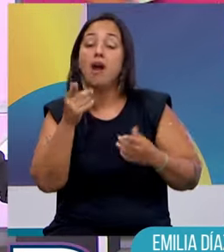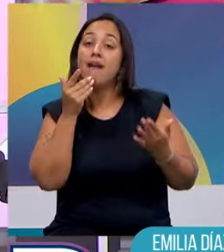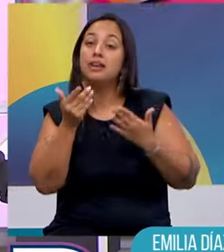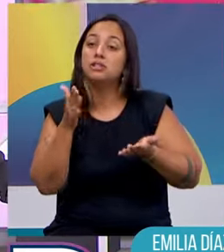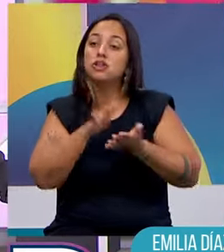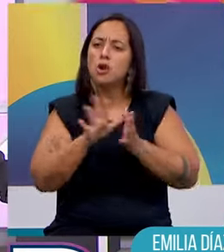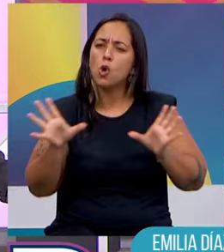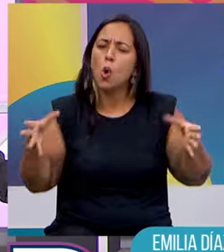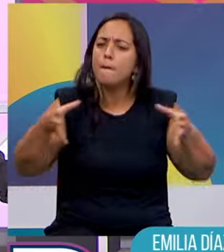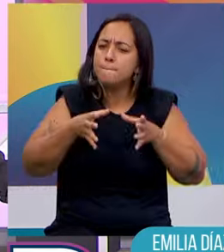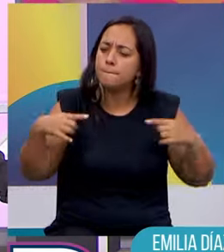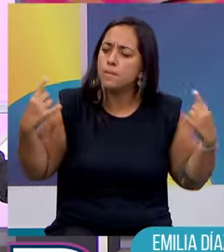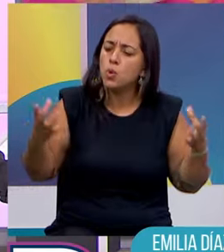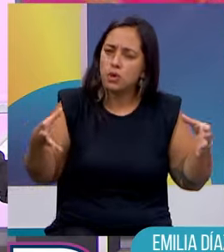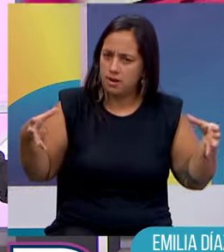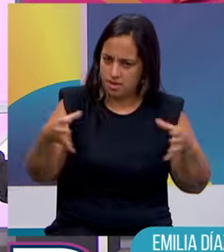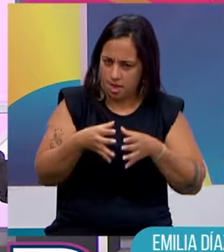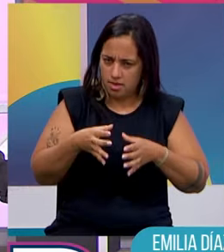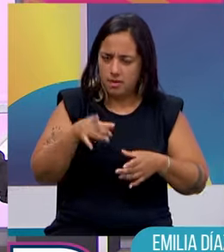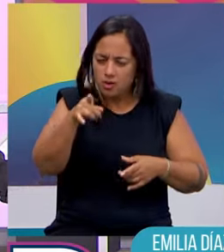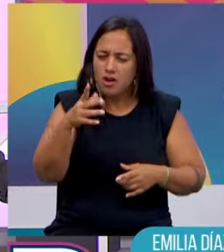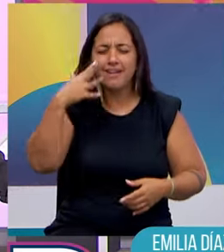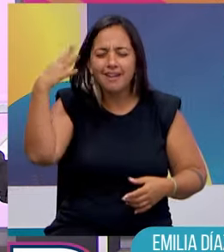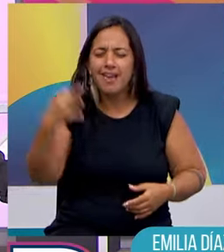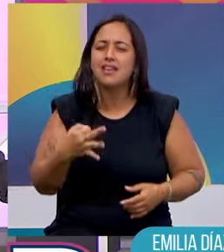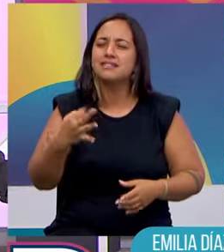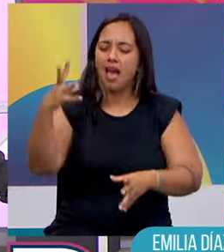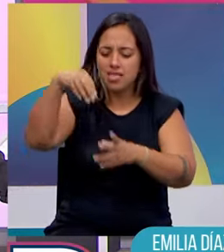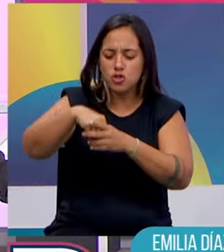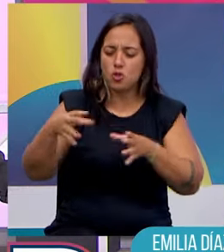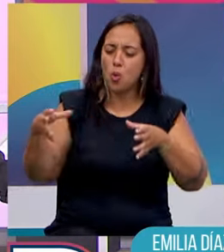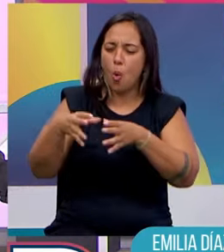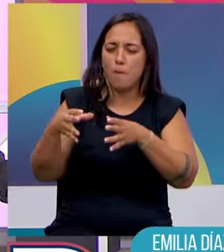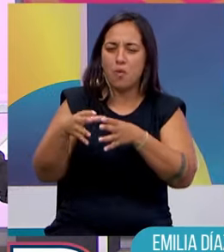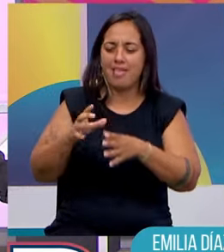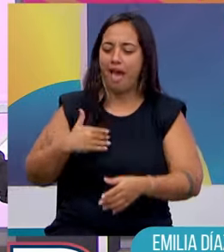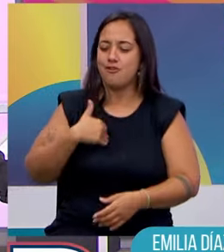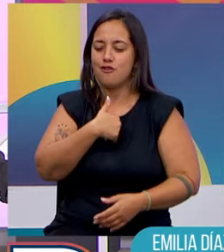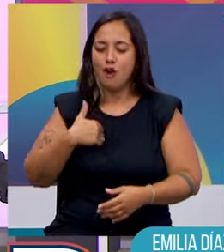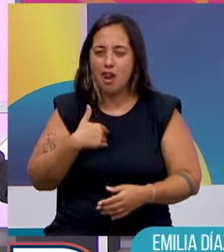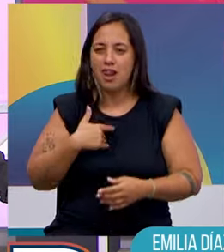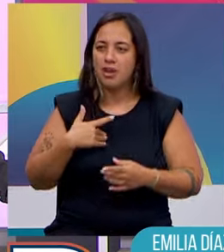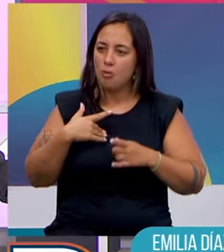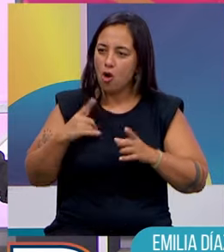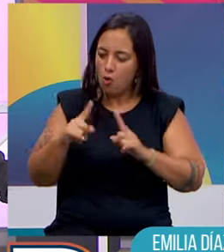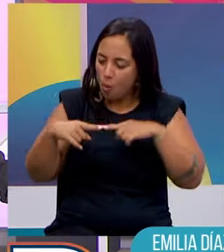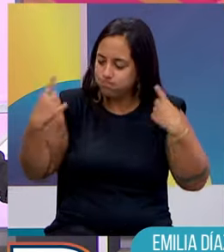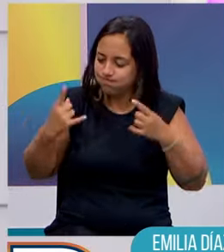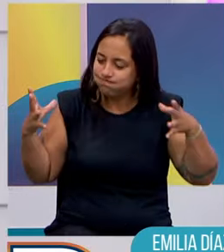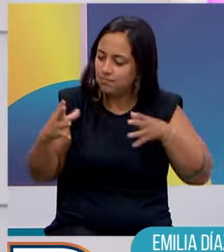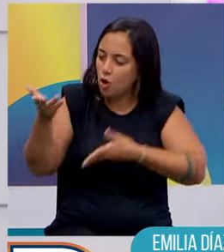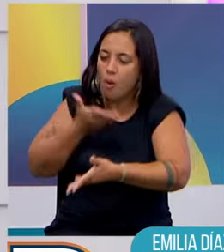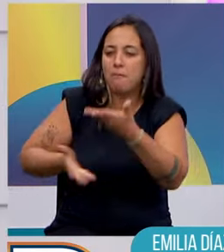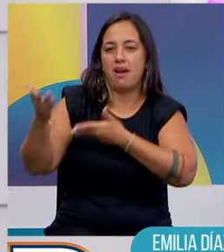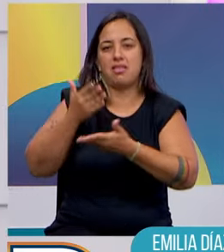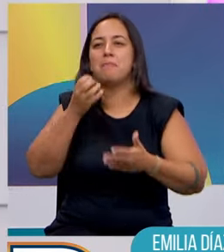¿Crees realmente en el rol que tiene la comunidad y si salimos de ese individualismo se puede generar algo maravilloso